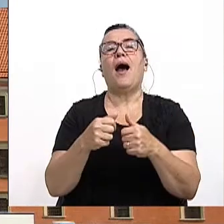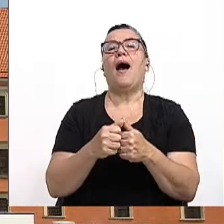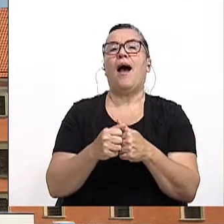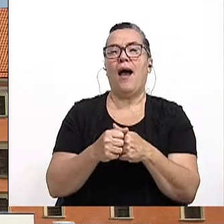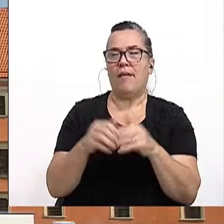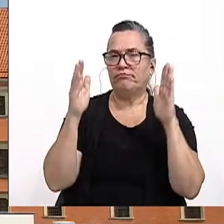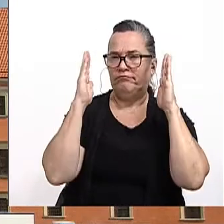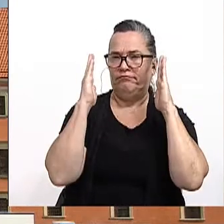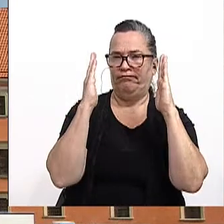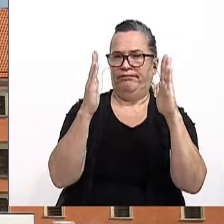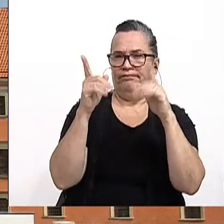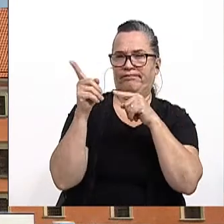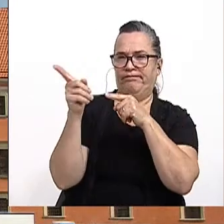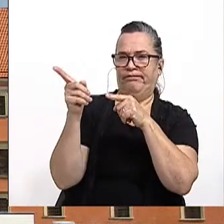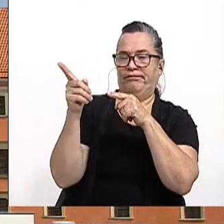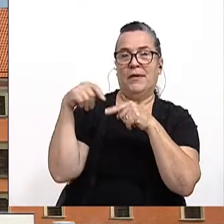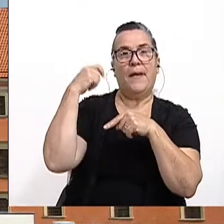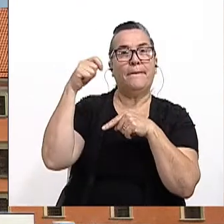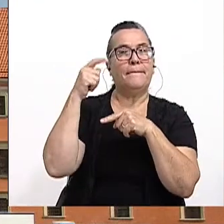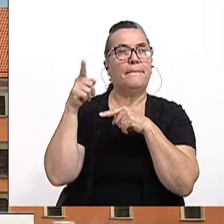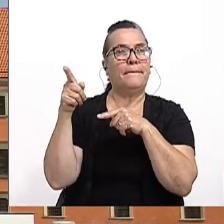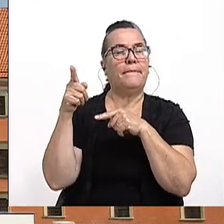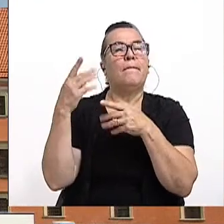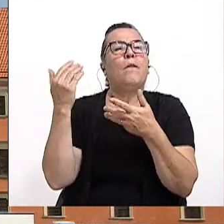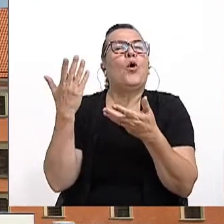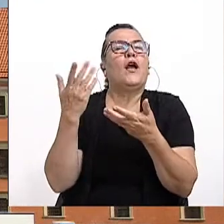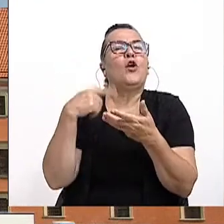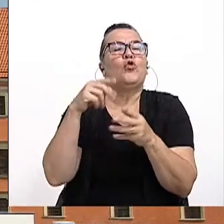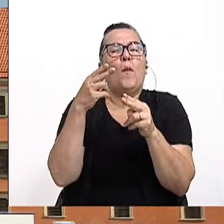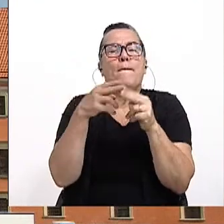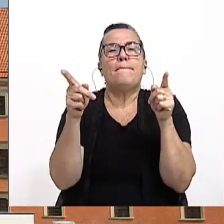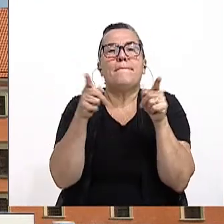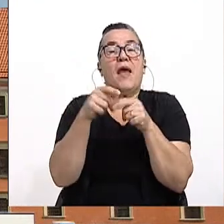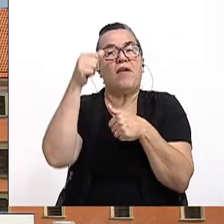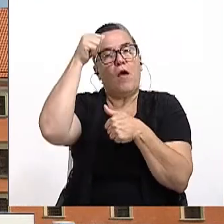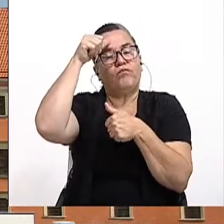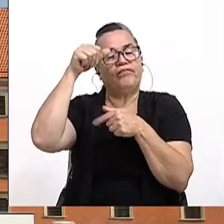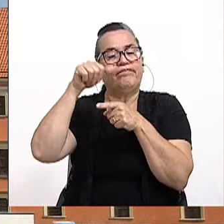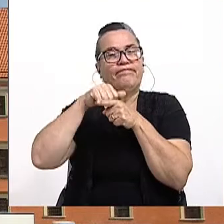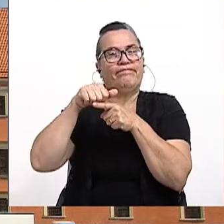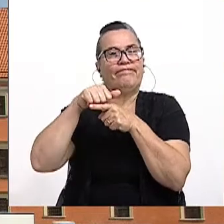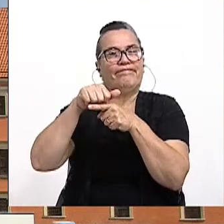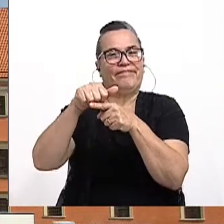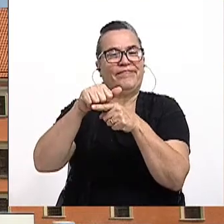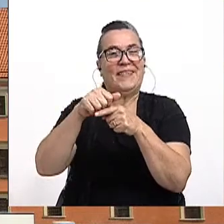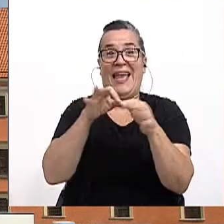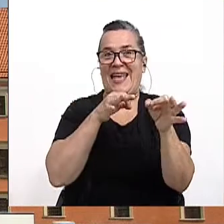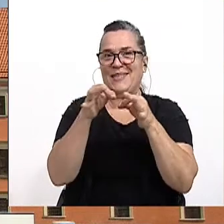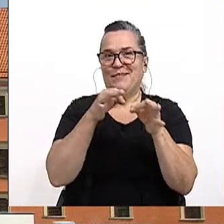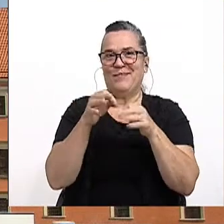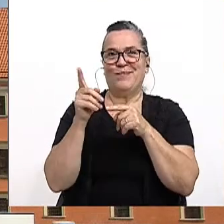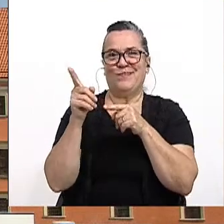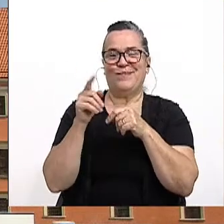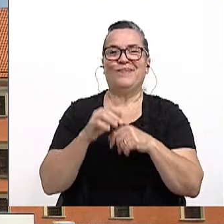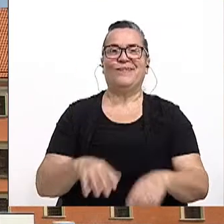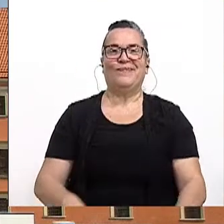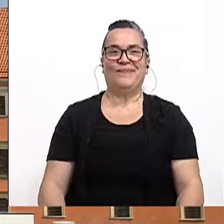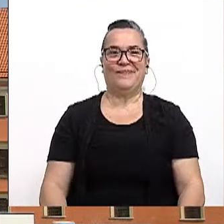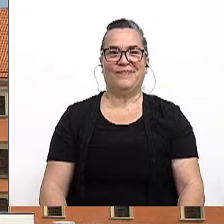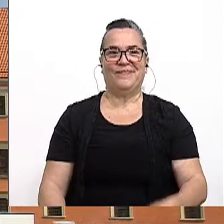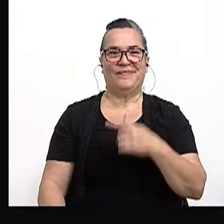presten mucha atención al siguiente video, porque vamos a hacer un breve repaso mediante esta explicación.